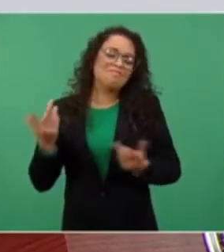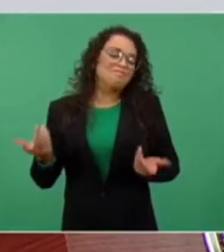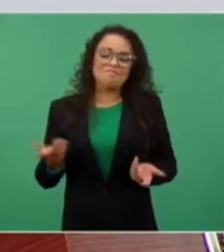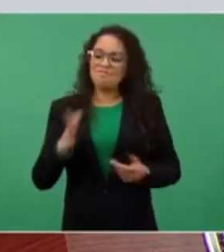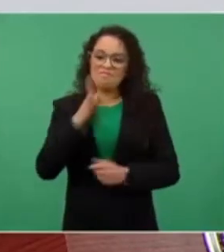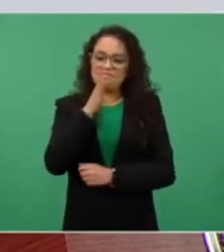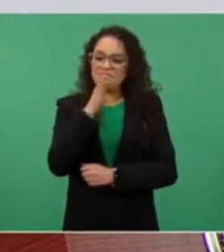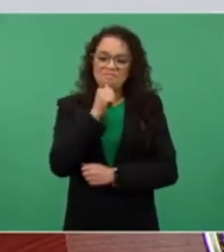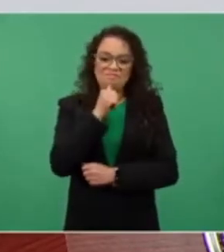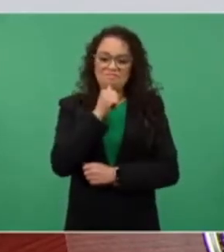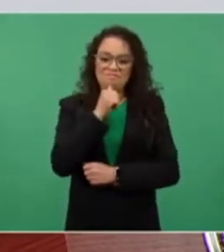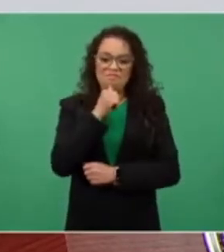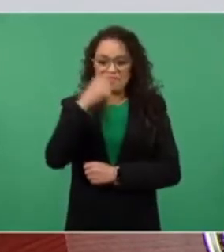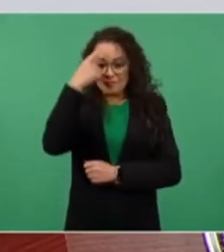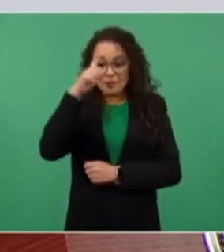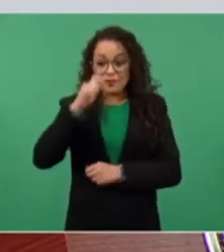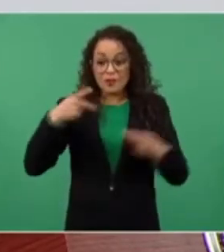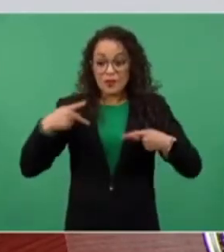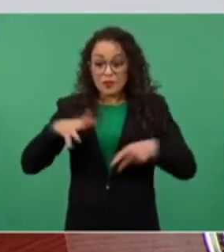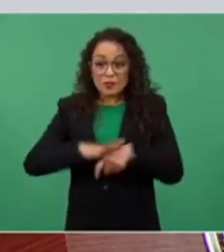para servirle del pueblo.